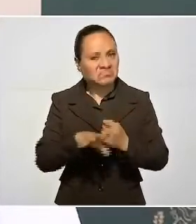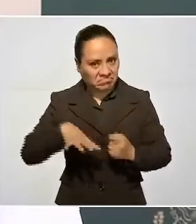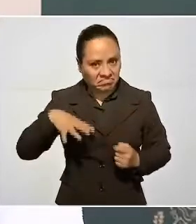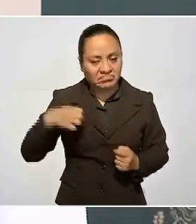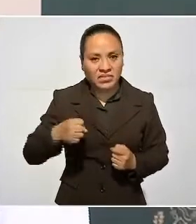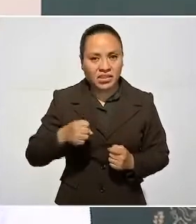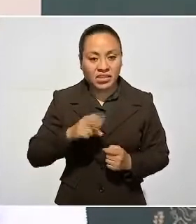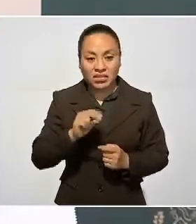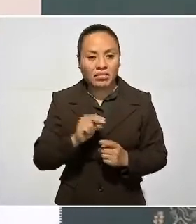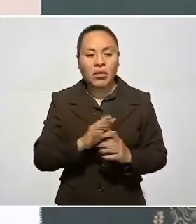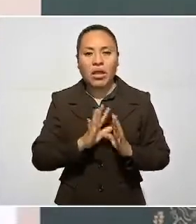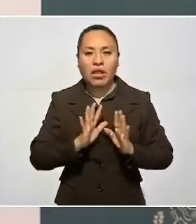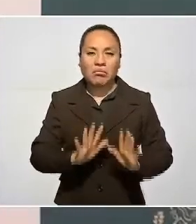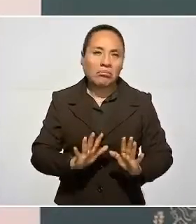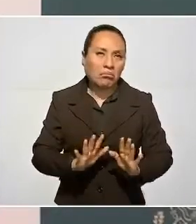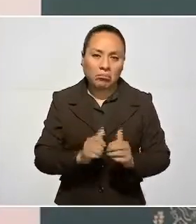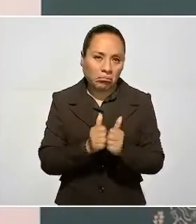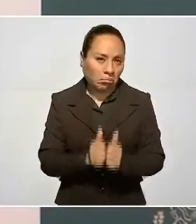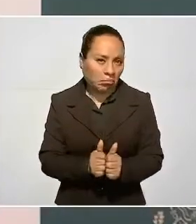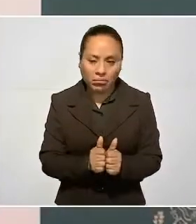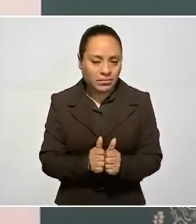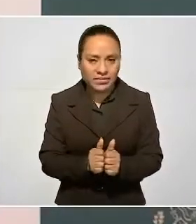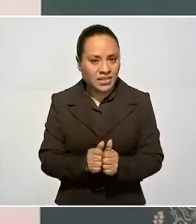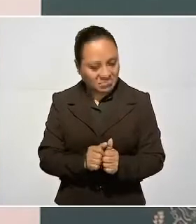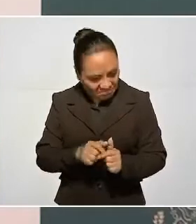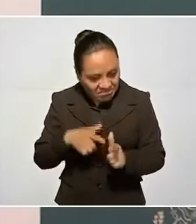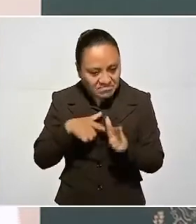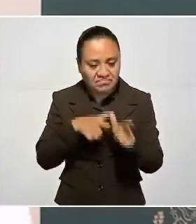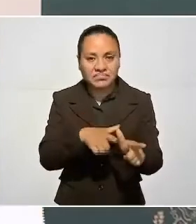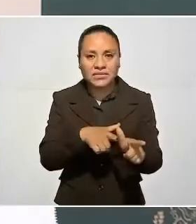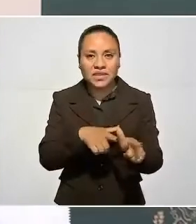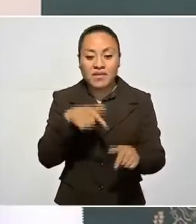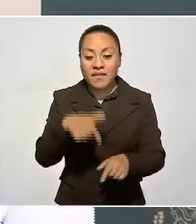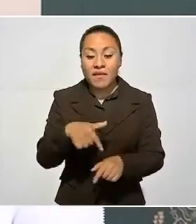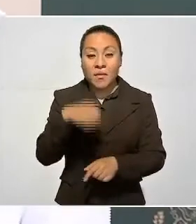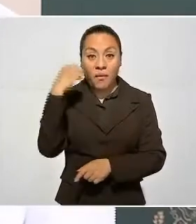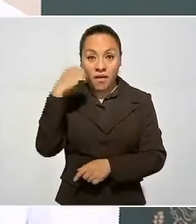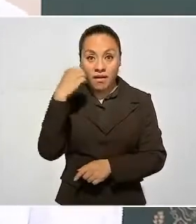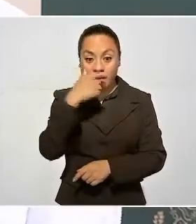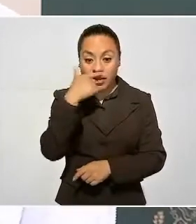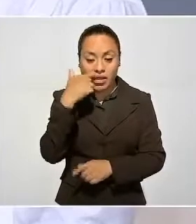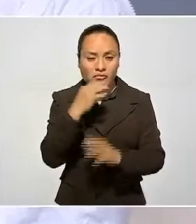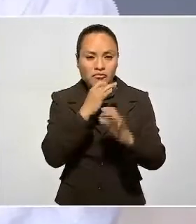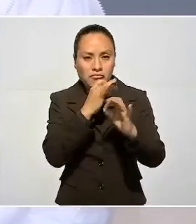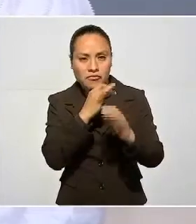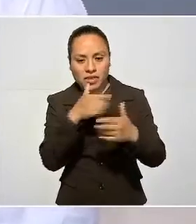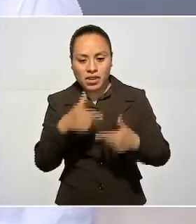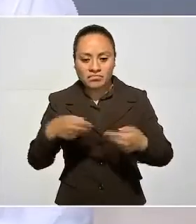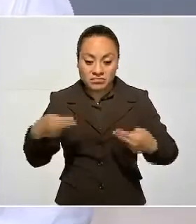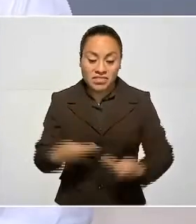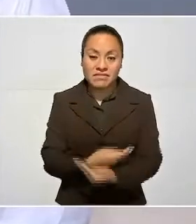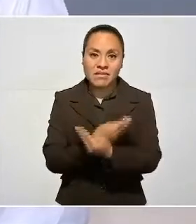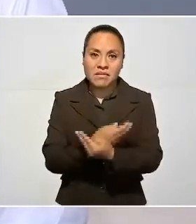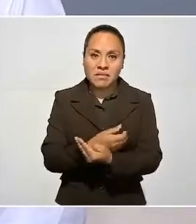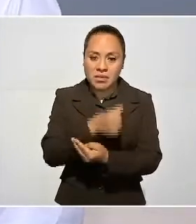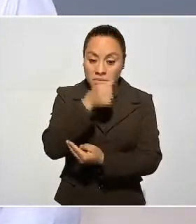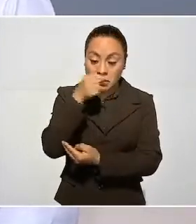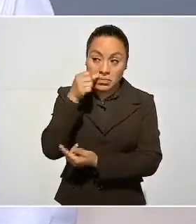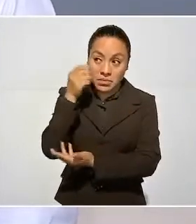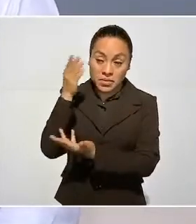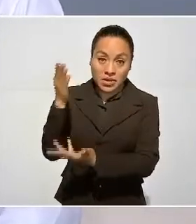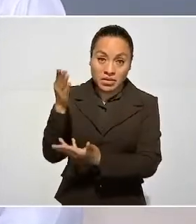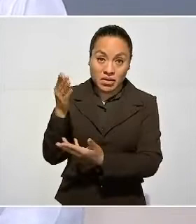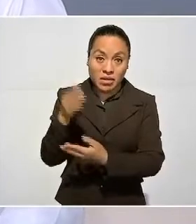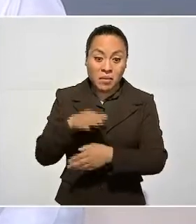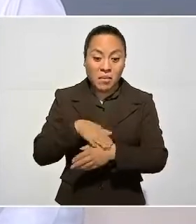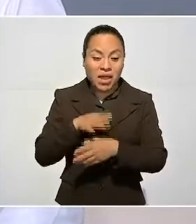se detienen. Desde Oaxaca, desde Guelatao, desde la cuna más universal de